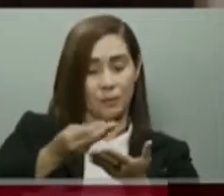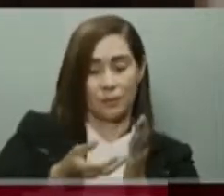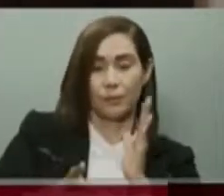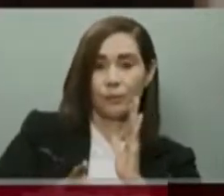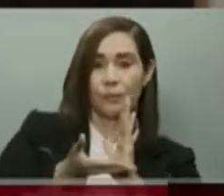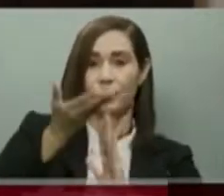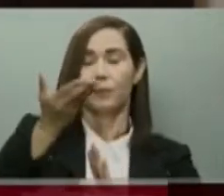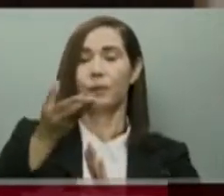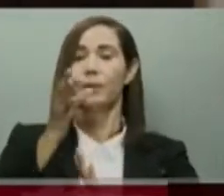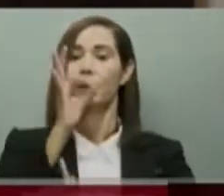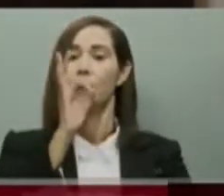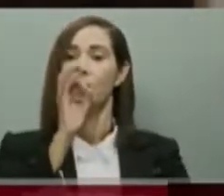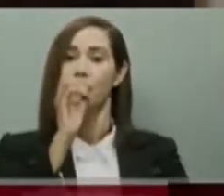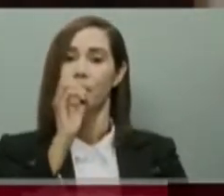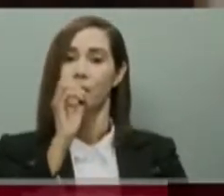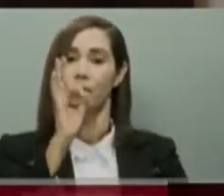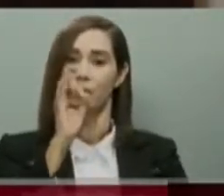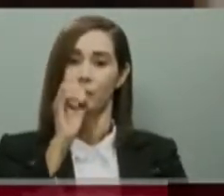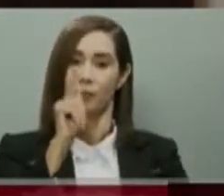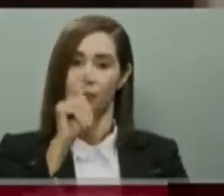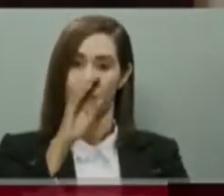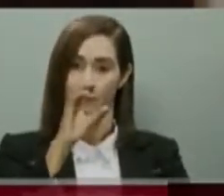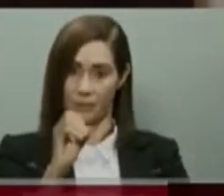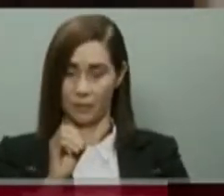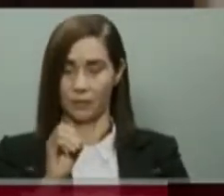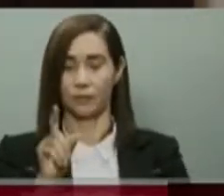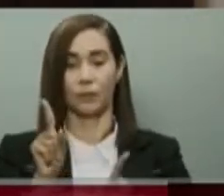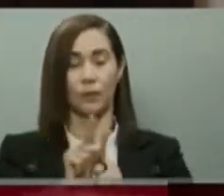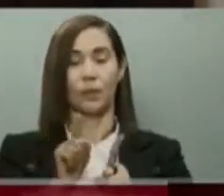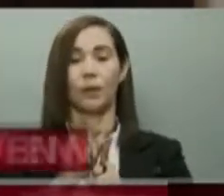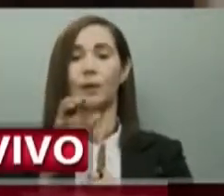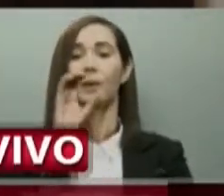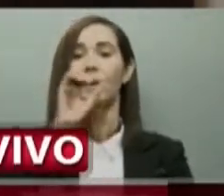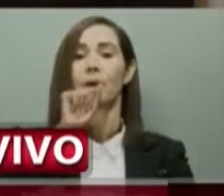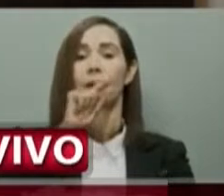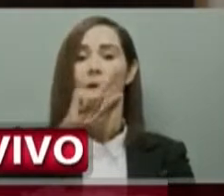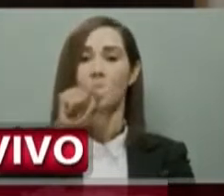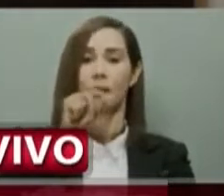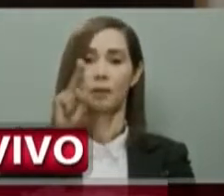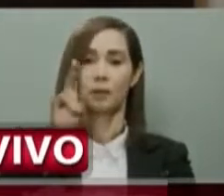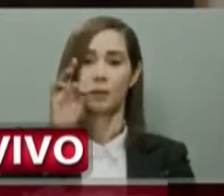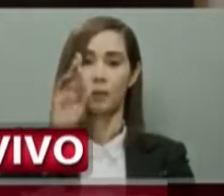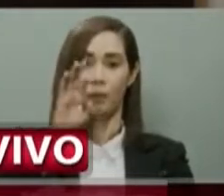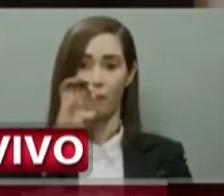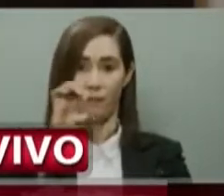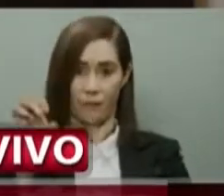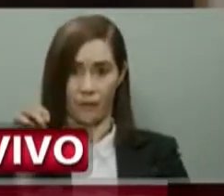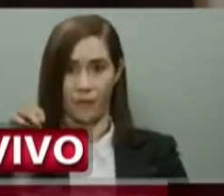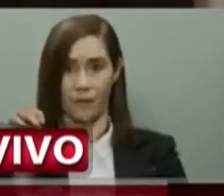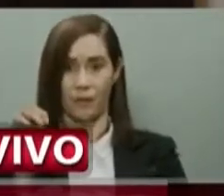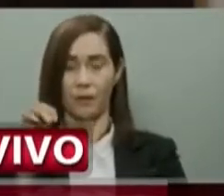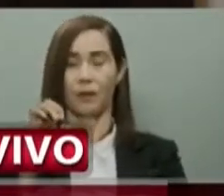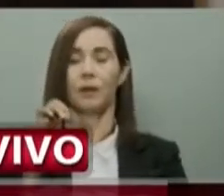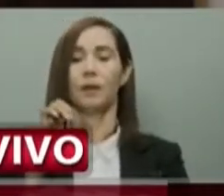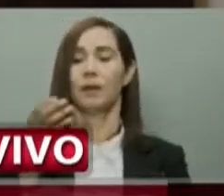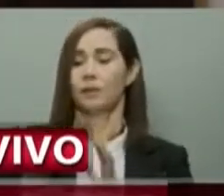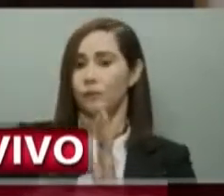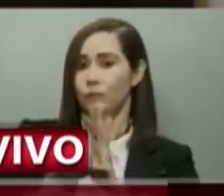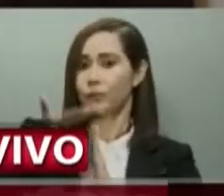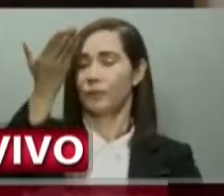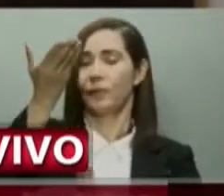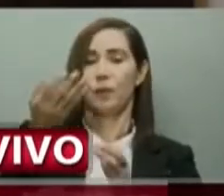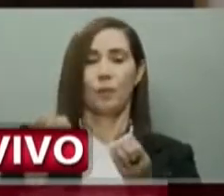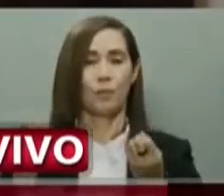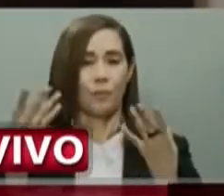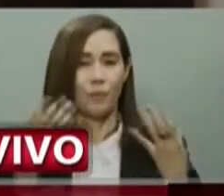materias primas de fosfatos, en particular el azufre y el amoníaco, han aumentado drásticamente